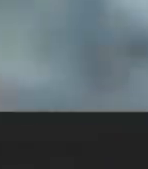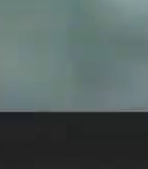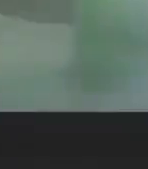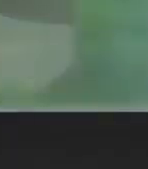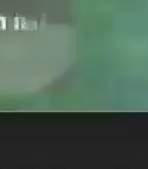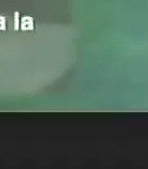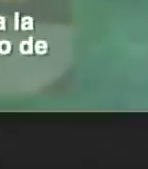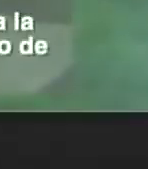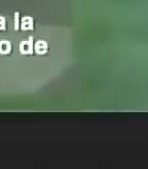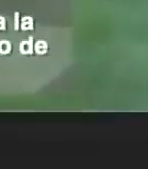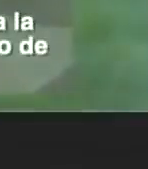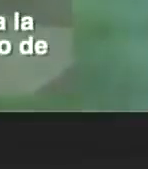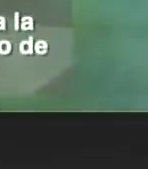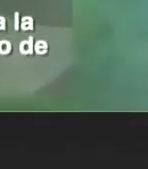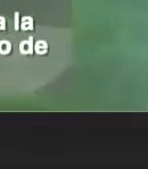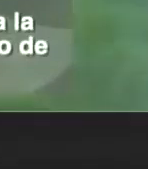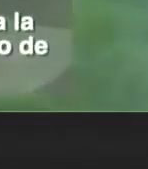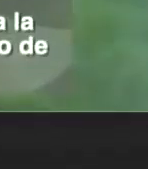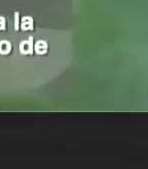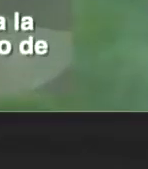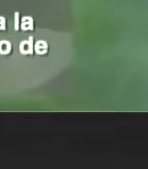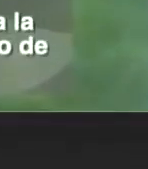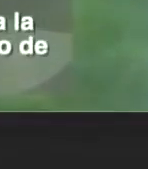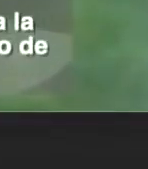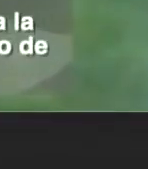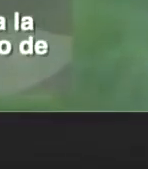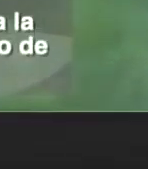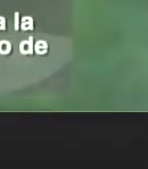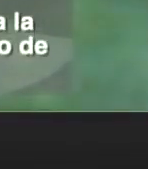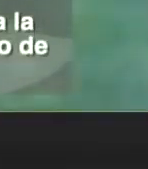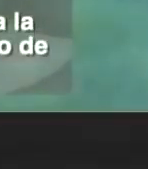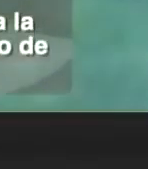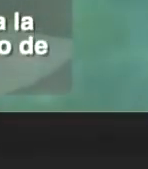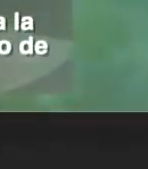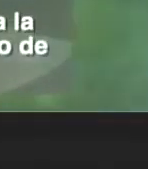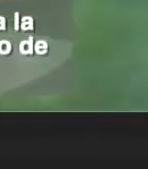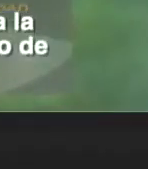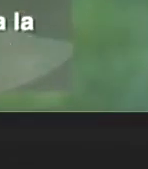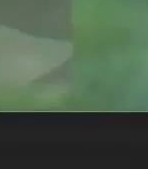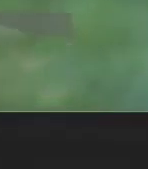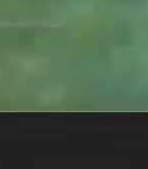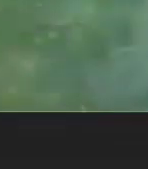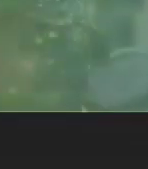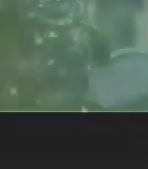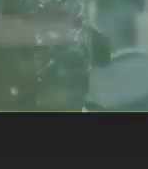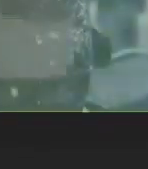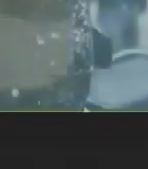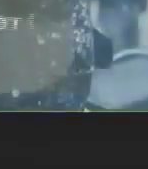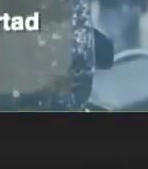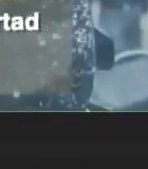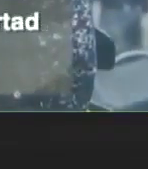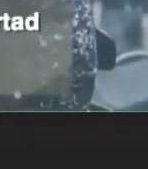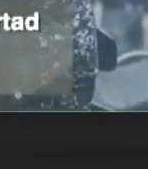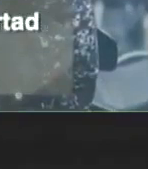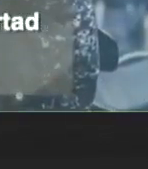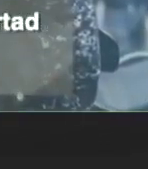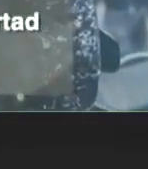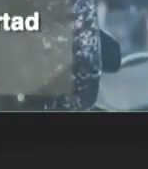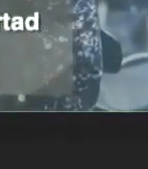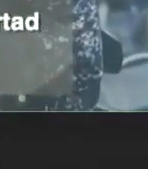Garantiza sin discriminación alguna la protección, respeto, goce y ejercicio de los derechos humanos,